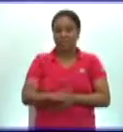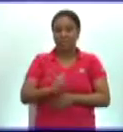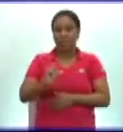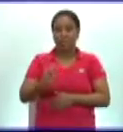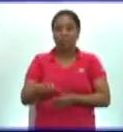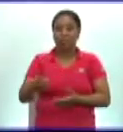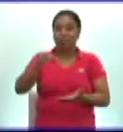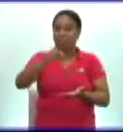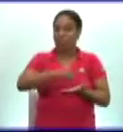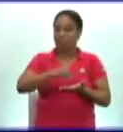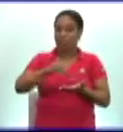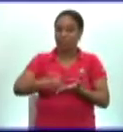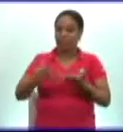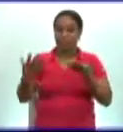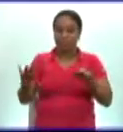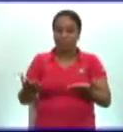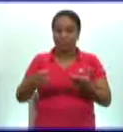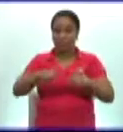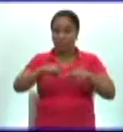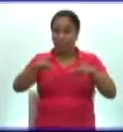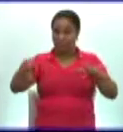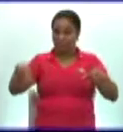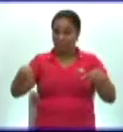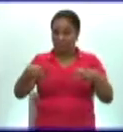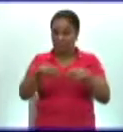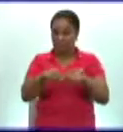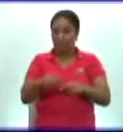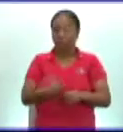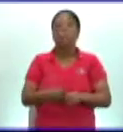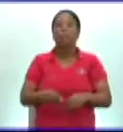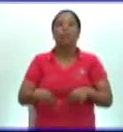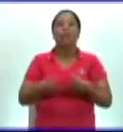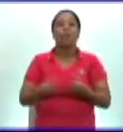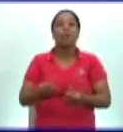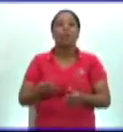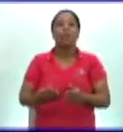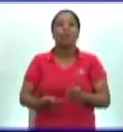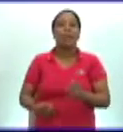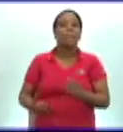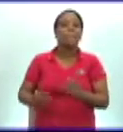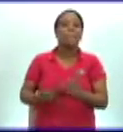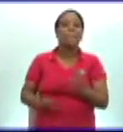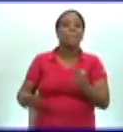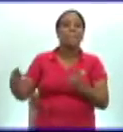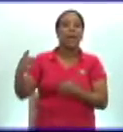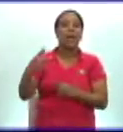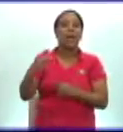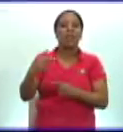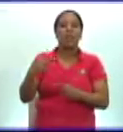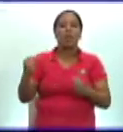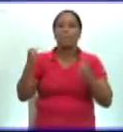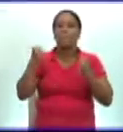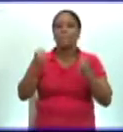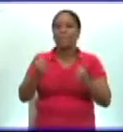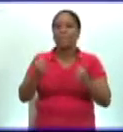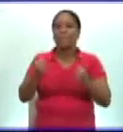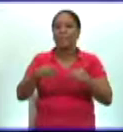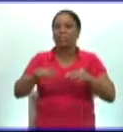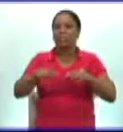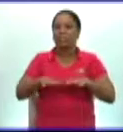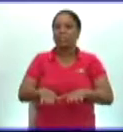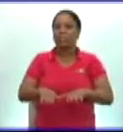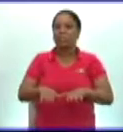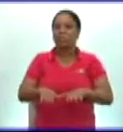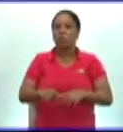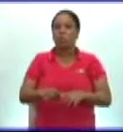cuerpo. Este cuerpo ejerce una mayor presión sobre la superficie, por lo que la fuerza